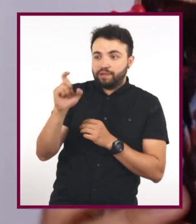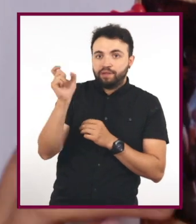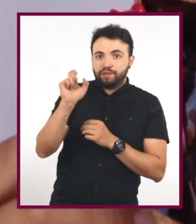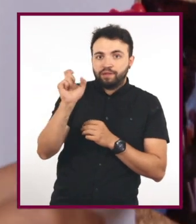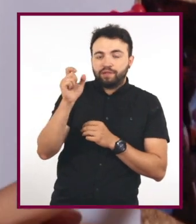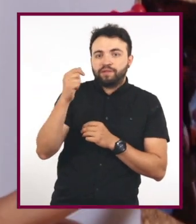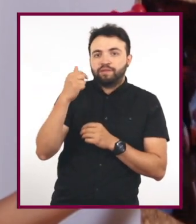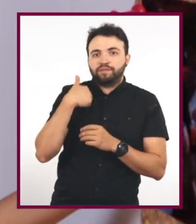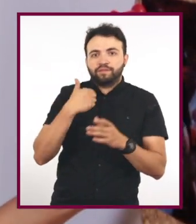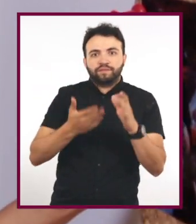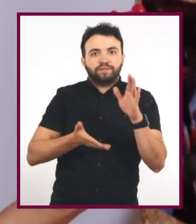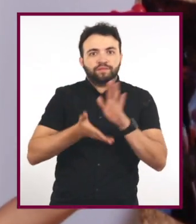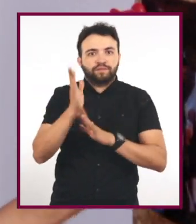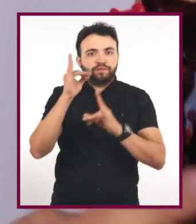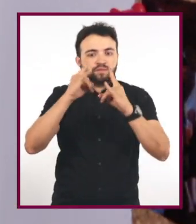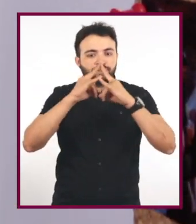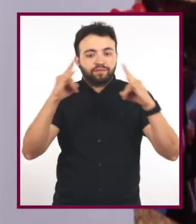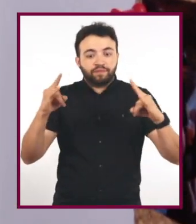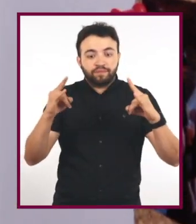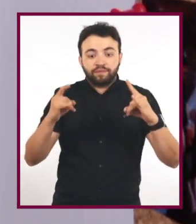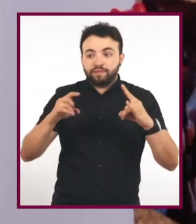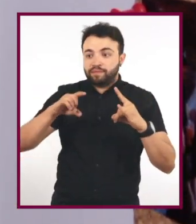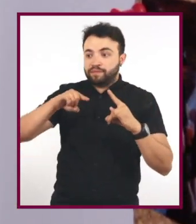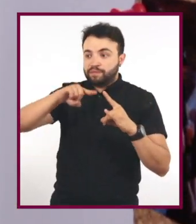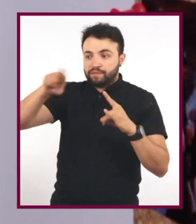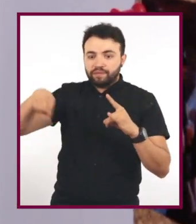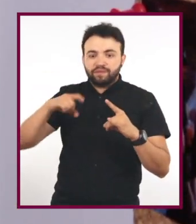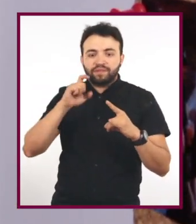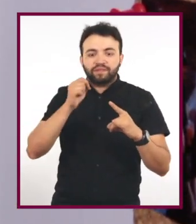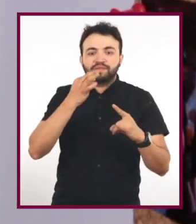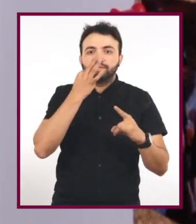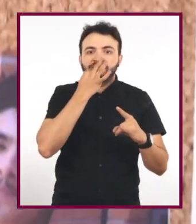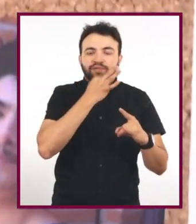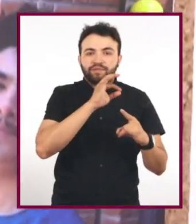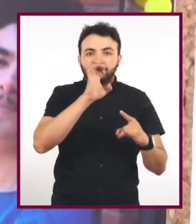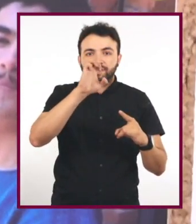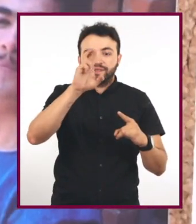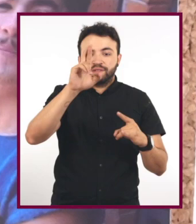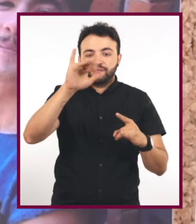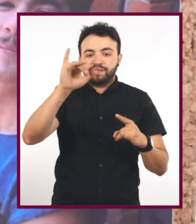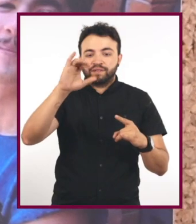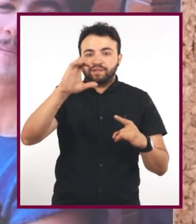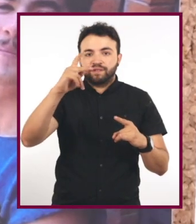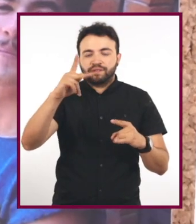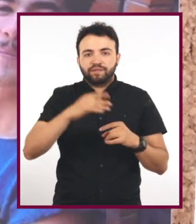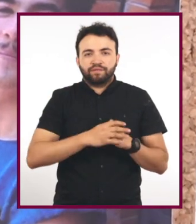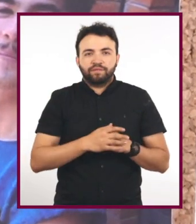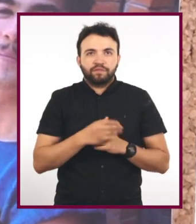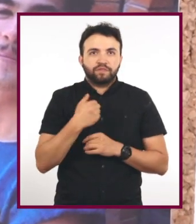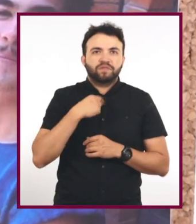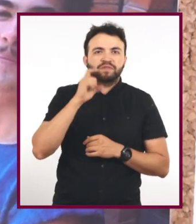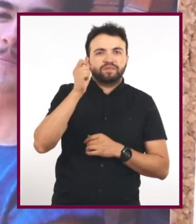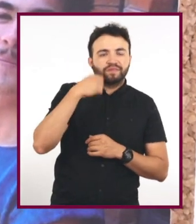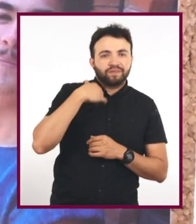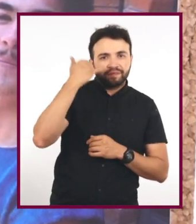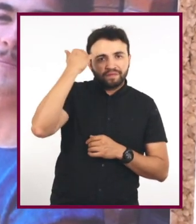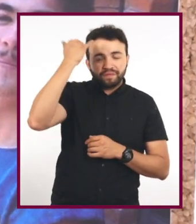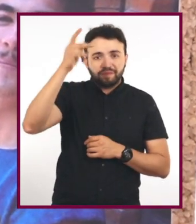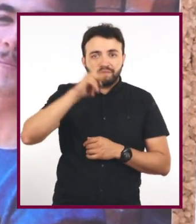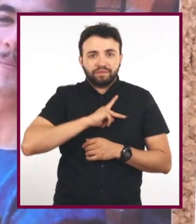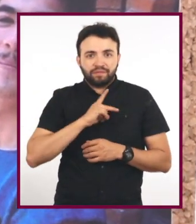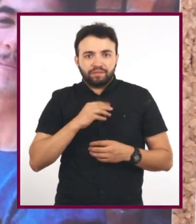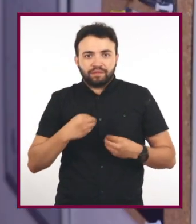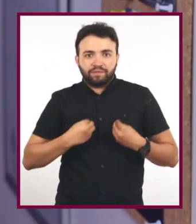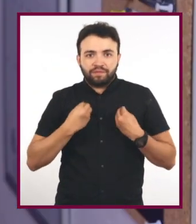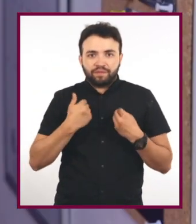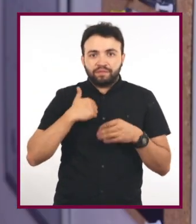cuando fuimos a acampar. Esta se la tomé a mis mejores amigas. Y acá estábamos en la fiesta de Eri. No me